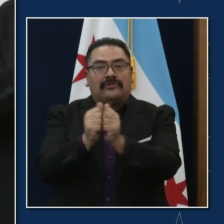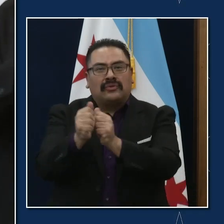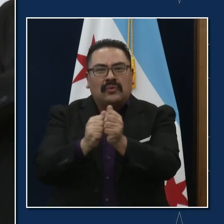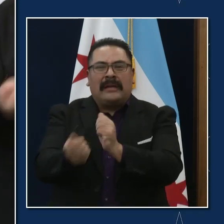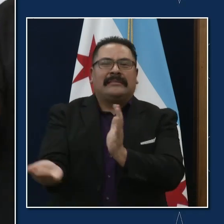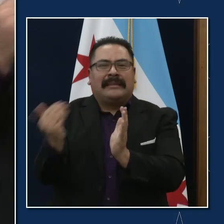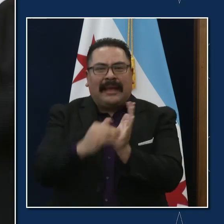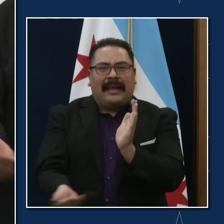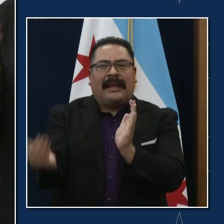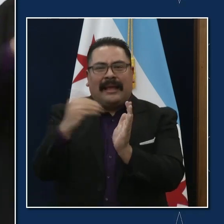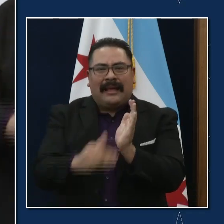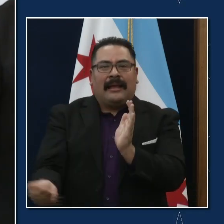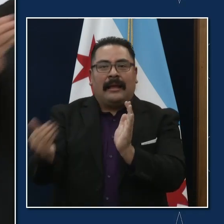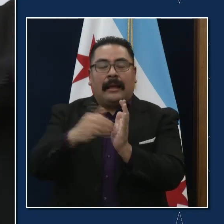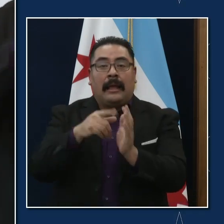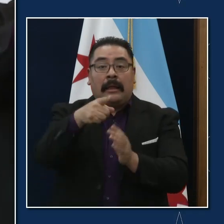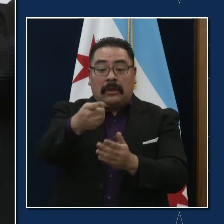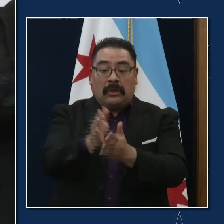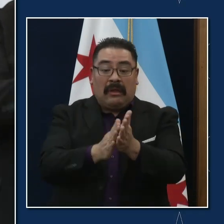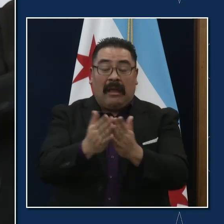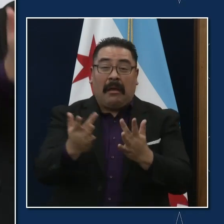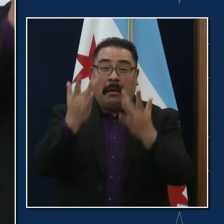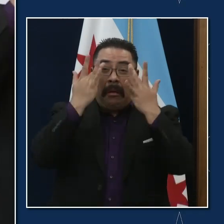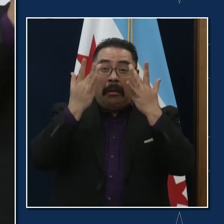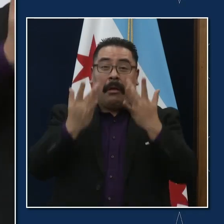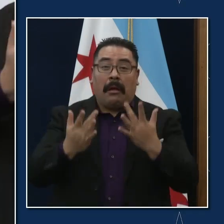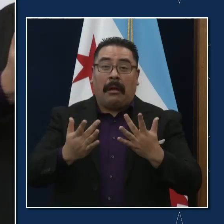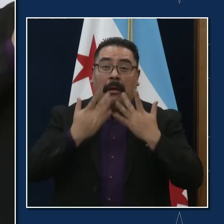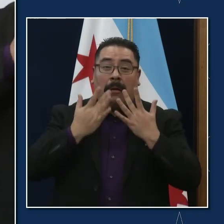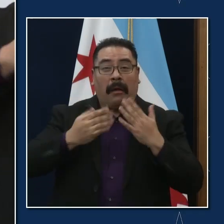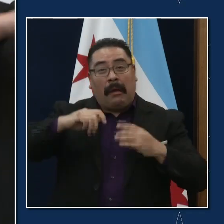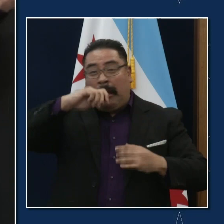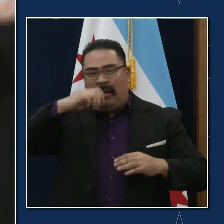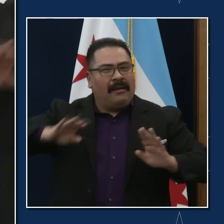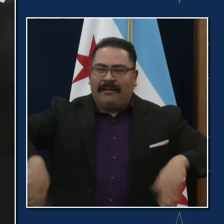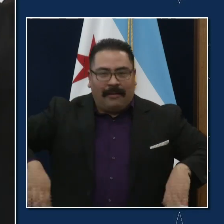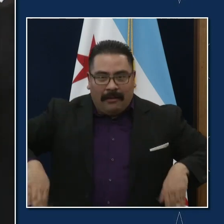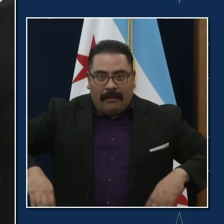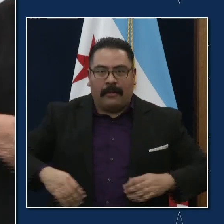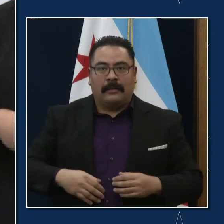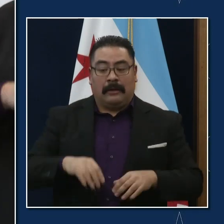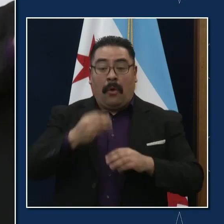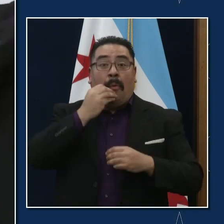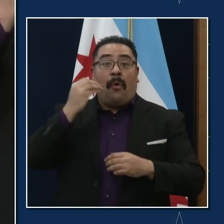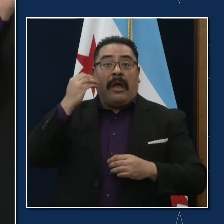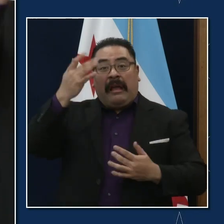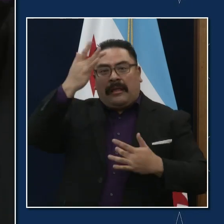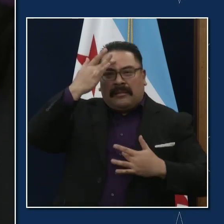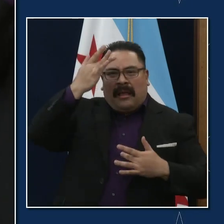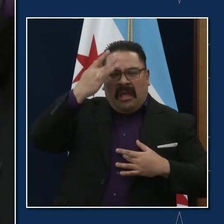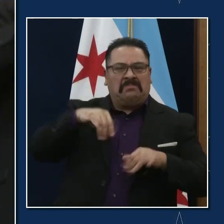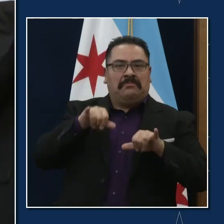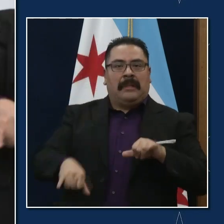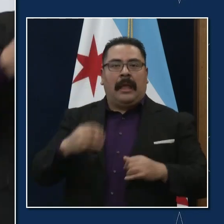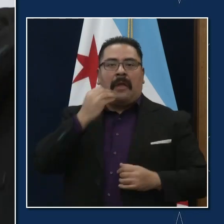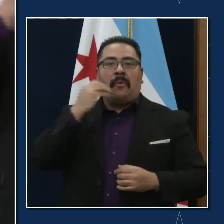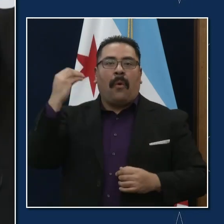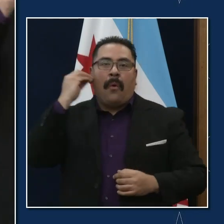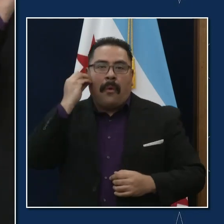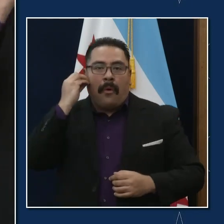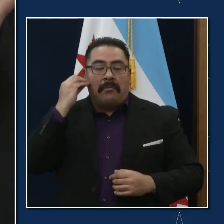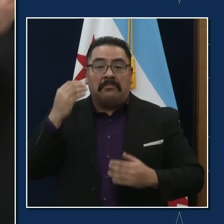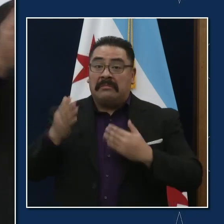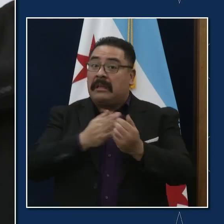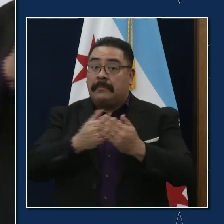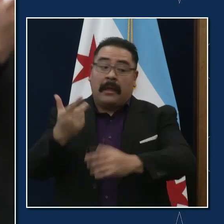frecuencia. Evite tocarse los ojos y la nariz y la boca. Quédese en casa si está enfermo, aun si está